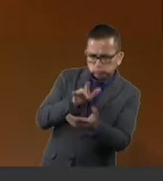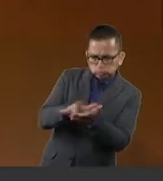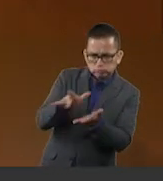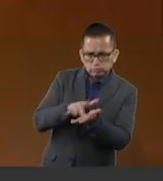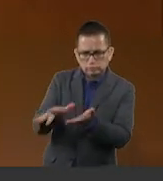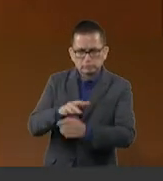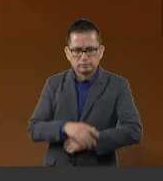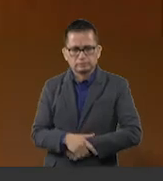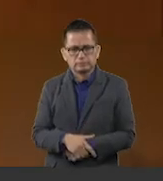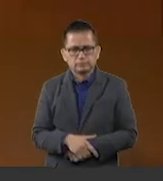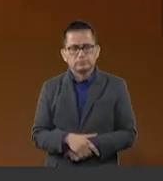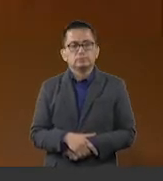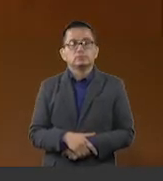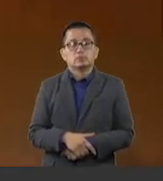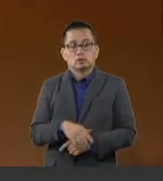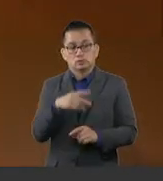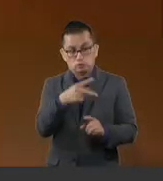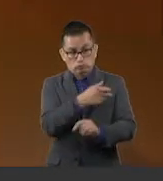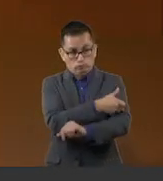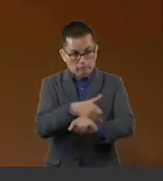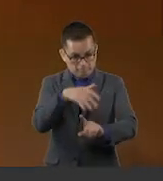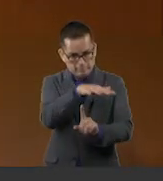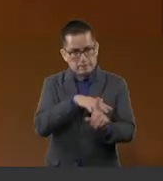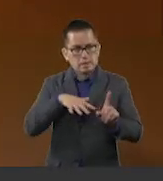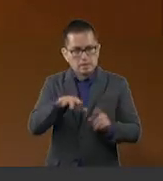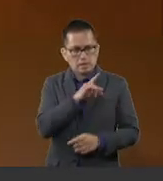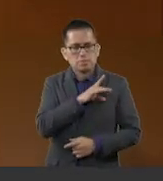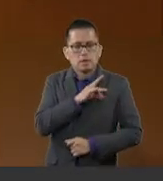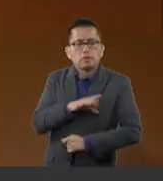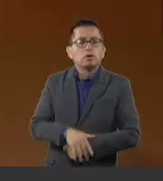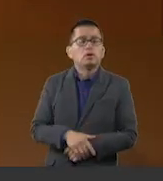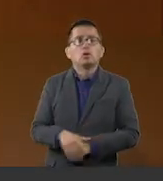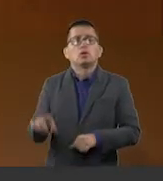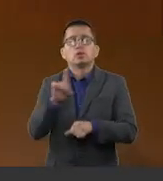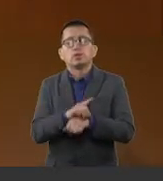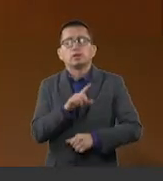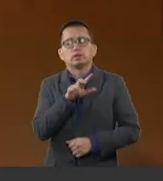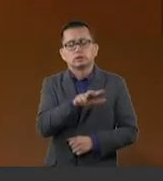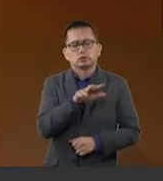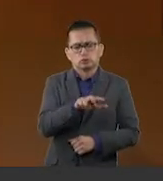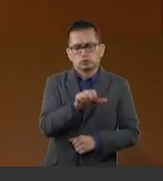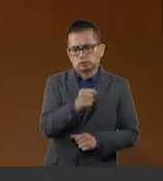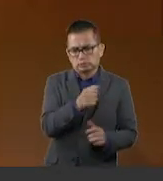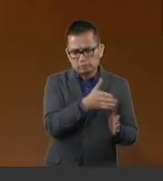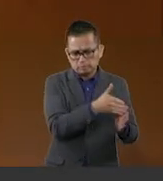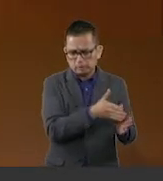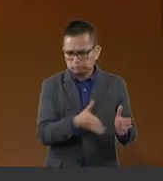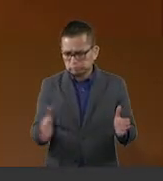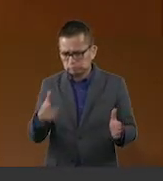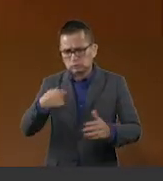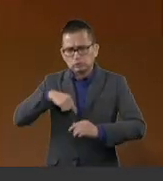Hubo zozobra de la familia. A partir del 18 de septiembre no supimos qué